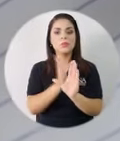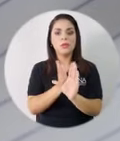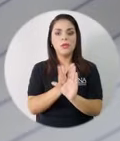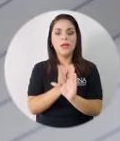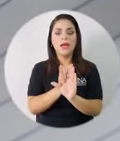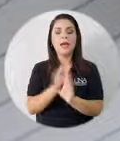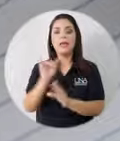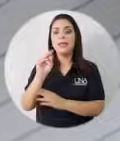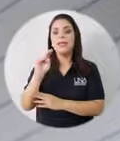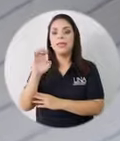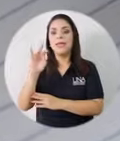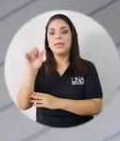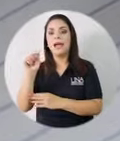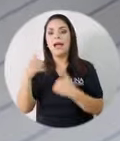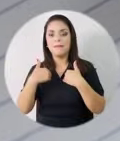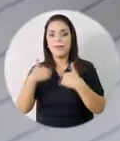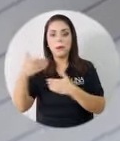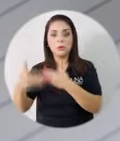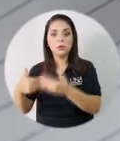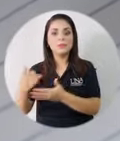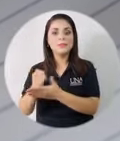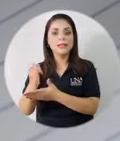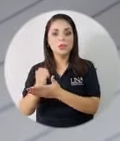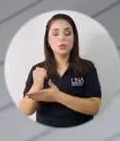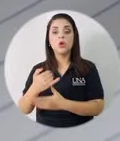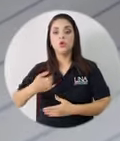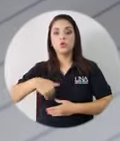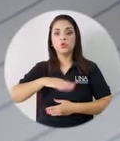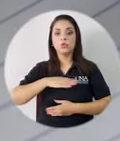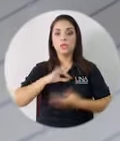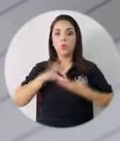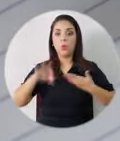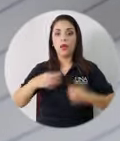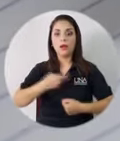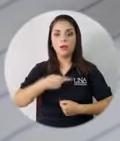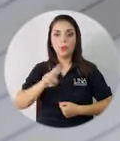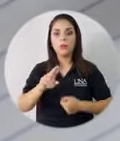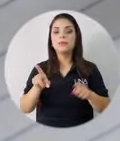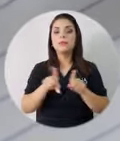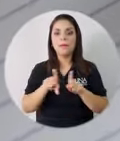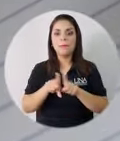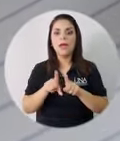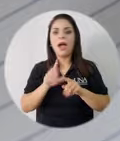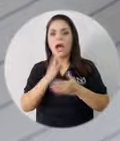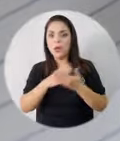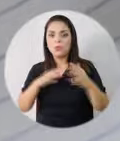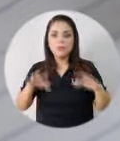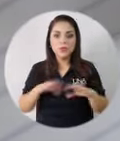el INEINA tenía procesos de investigación, nosotros en la escuela ecuménica también teníamos